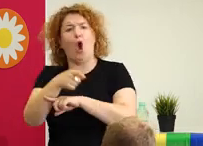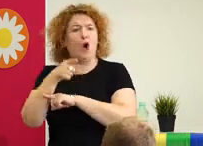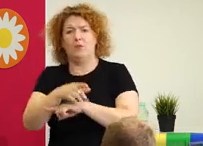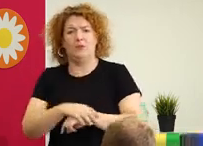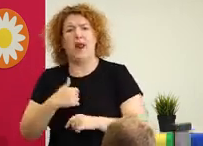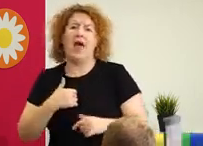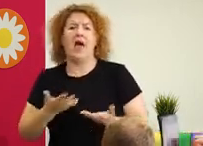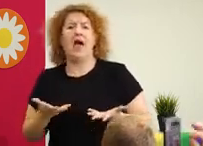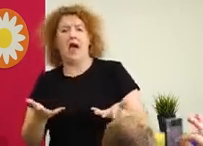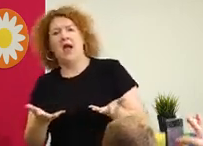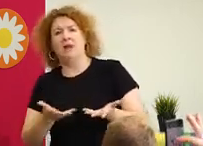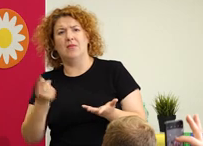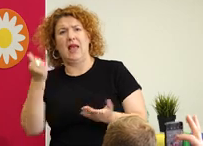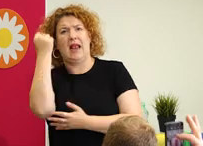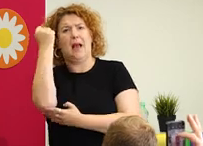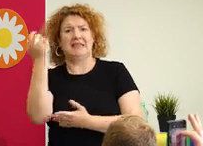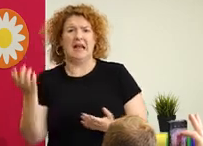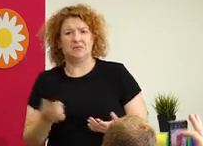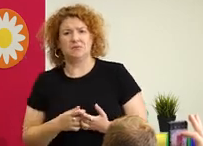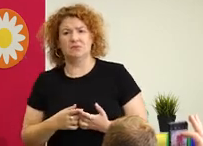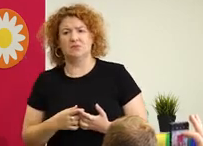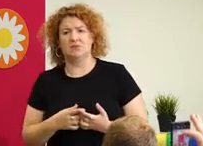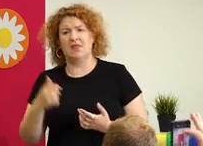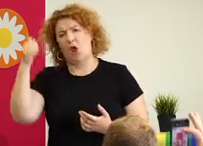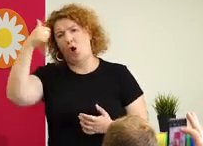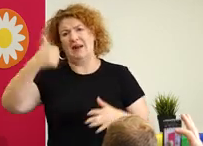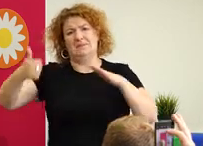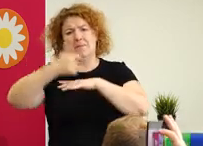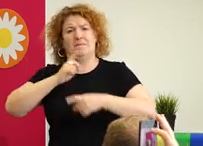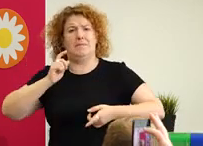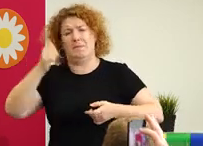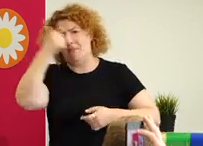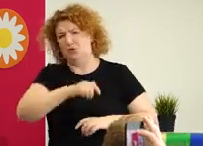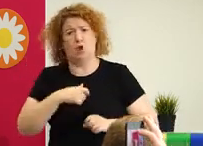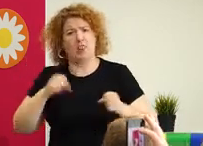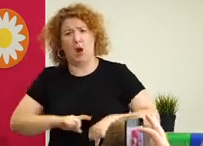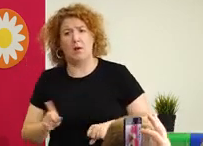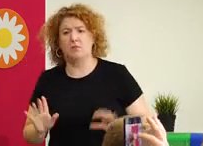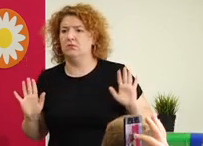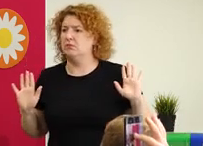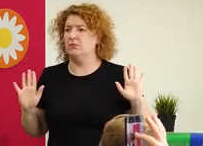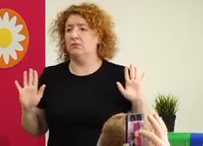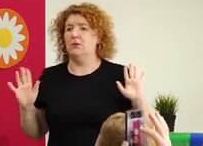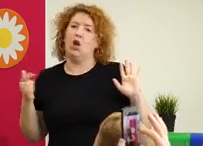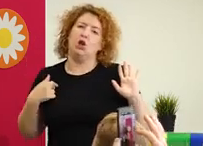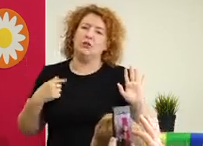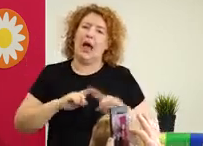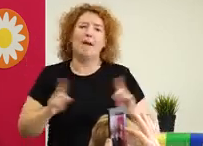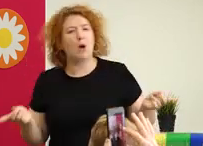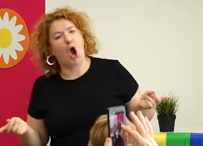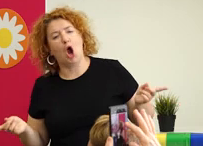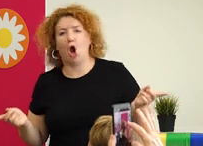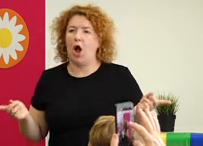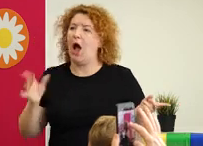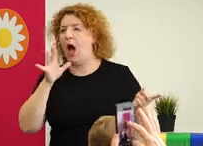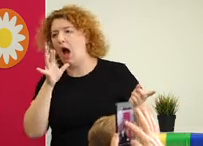al servicio del capitalismo y de los machistas. No estoy de acuerdo con ello. Pero no voy a comulgar tampoco ahora